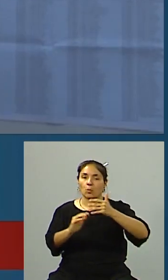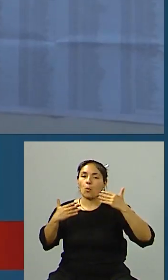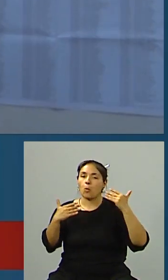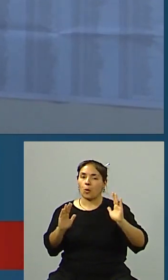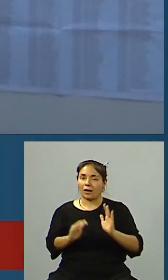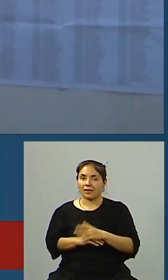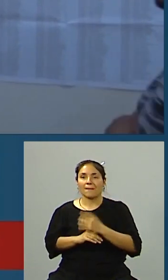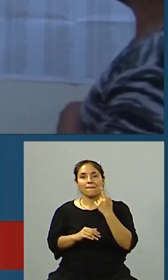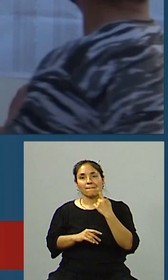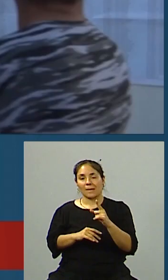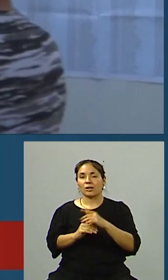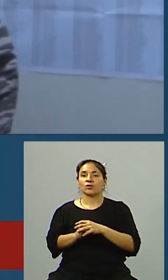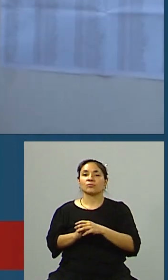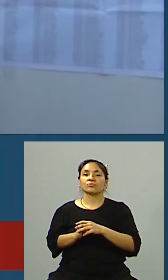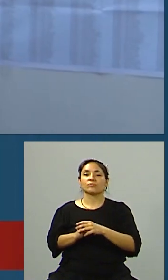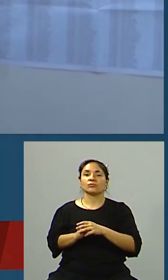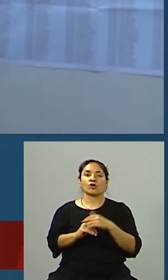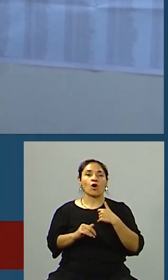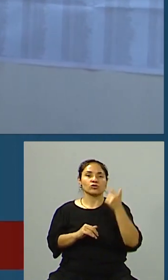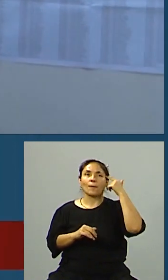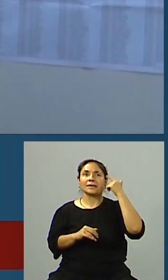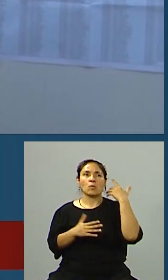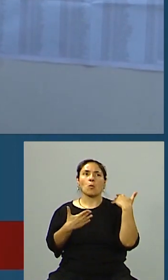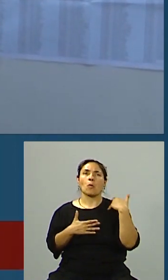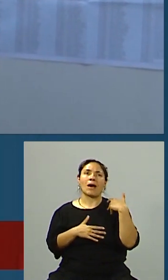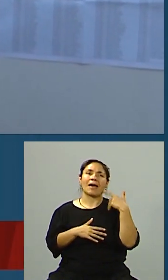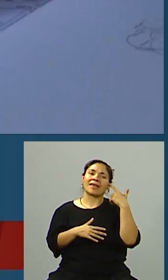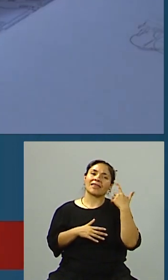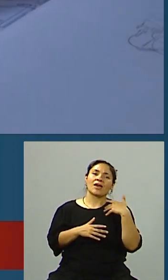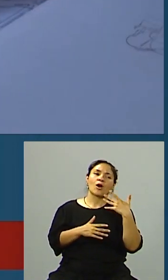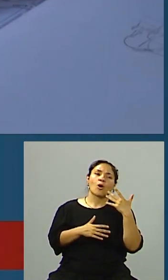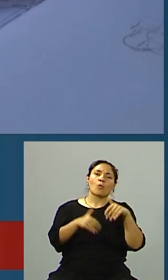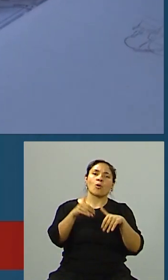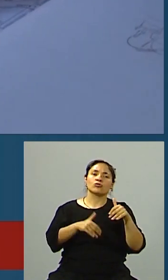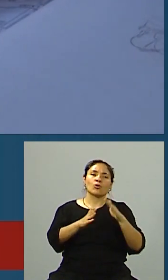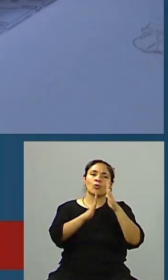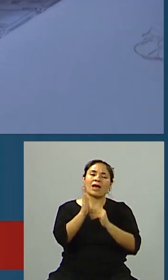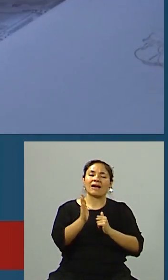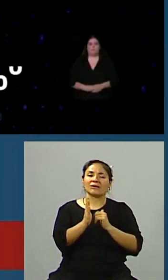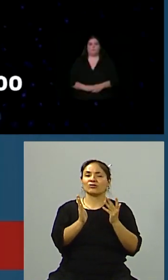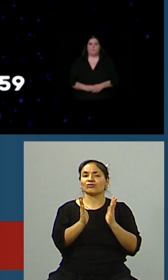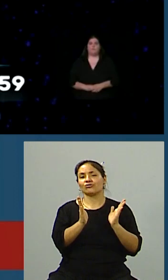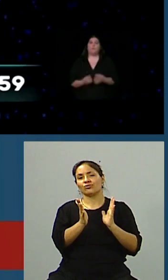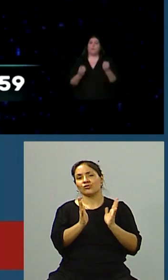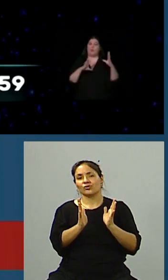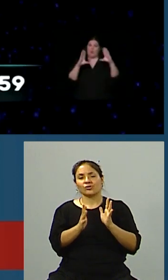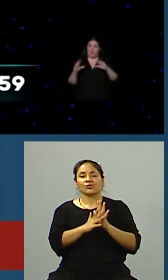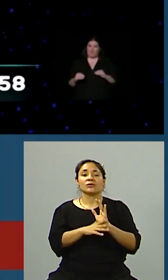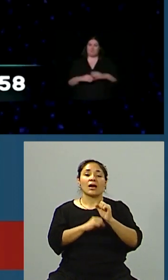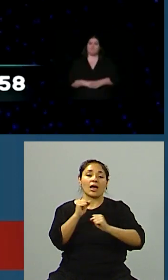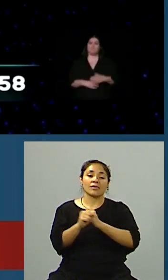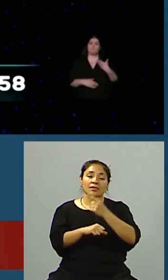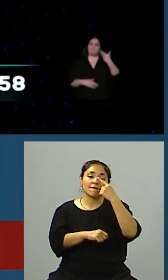estar lejos de lo que en algún momento imaginábamos como posible, de un nivel de voto blanco de 2 dígitos. Seguramente de acá al momento de